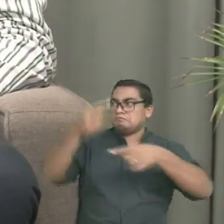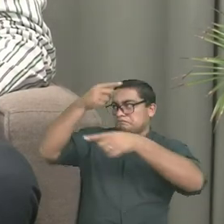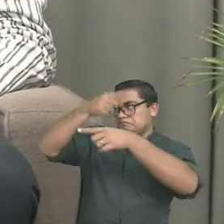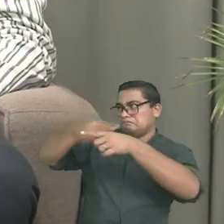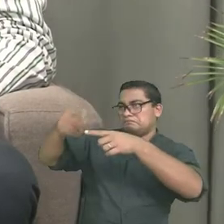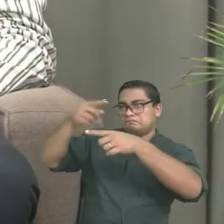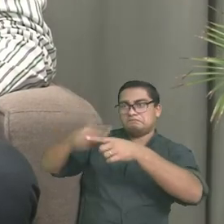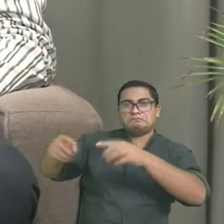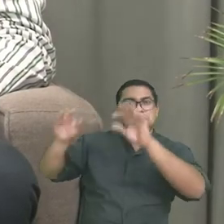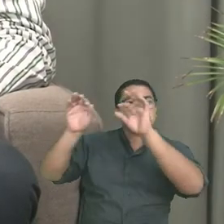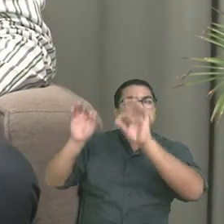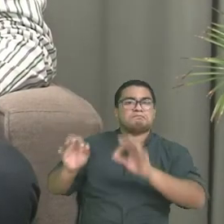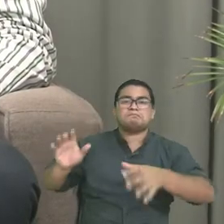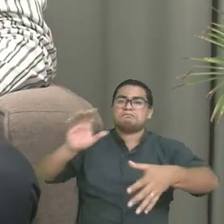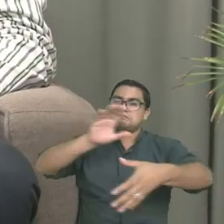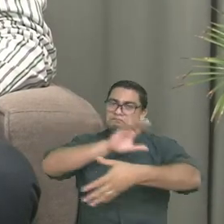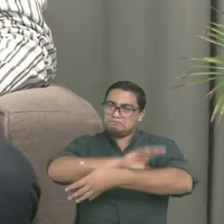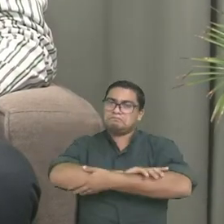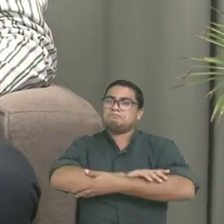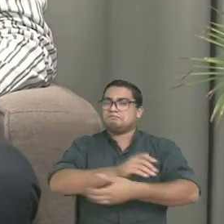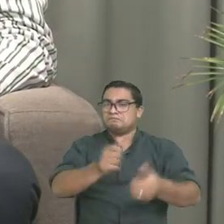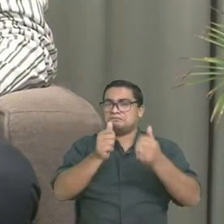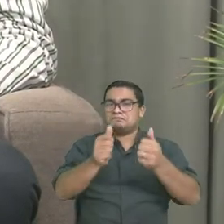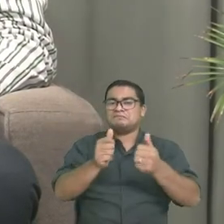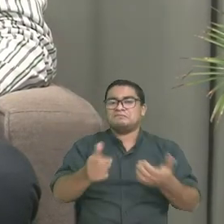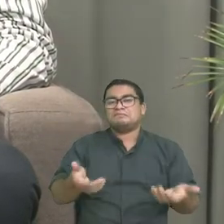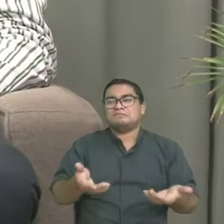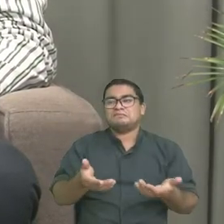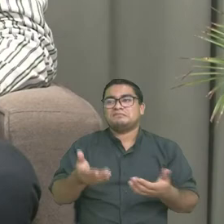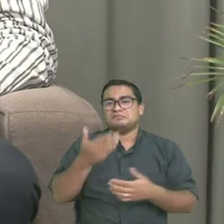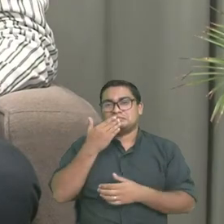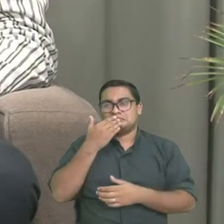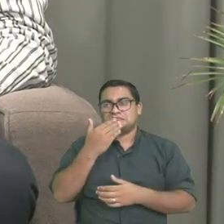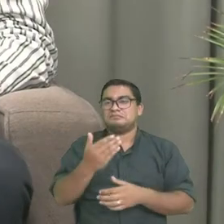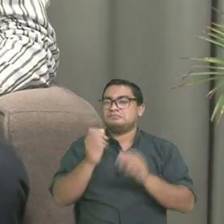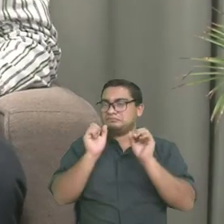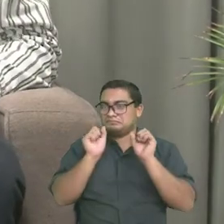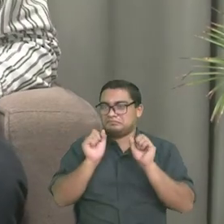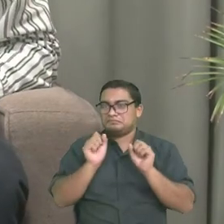un socio, un cliente que vale la pena